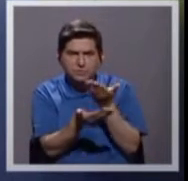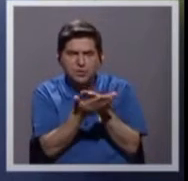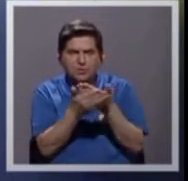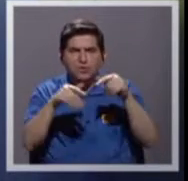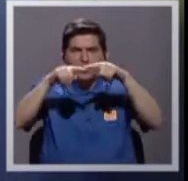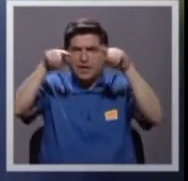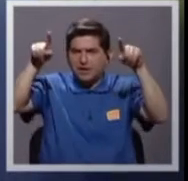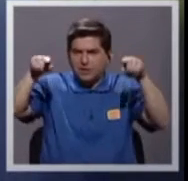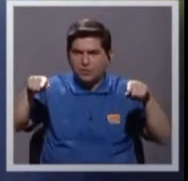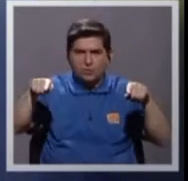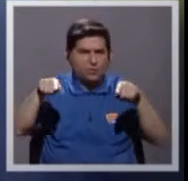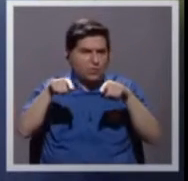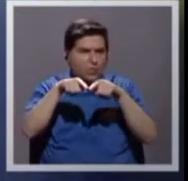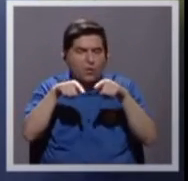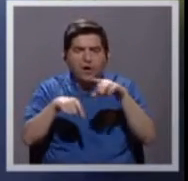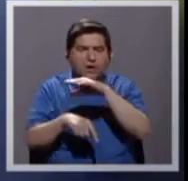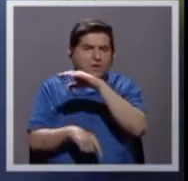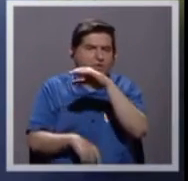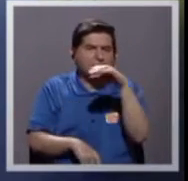recuadro o más bien